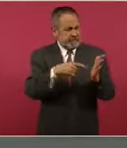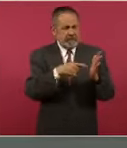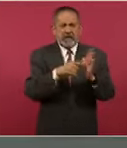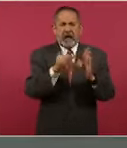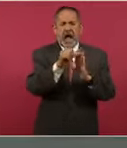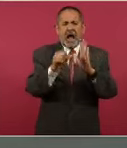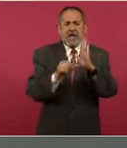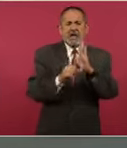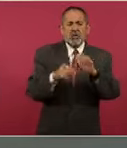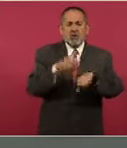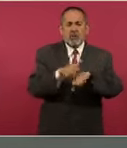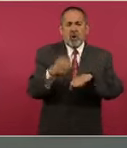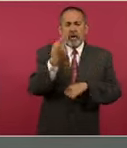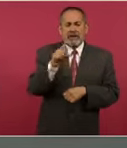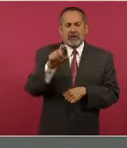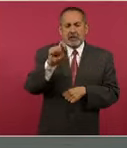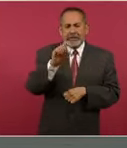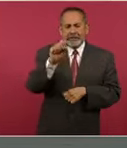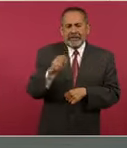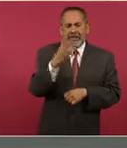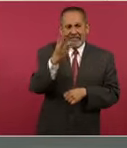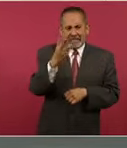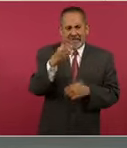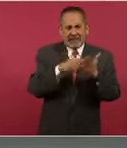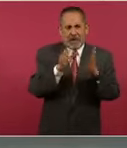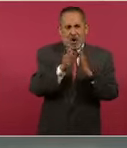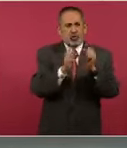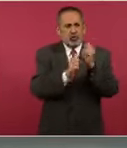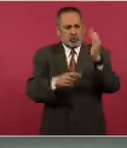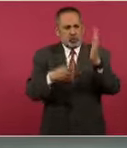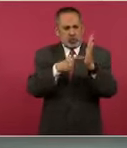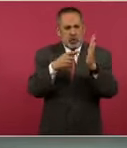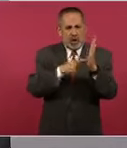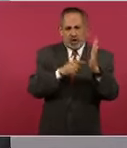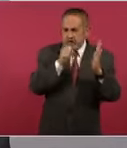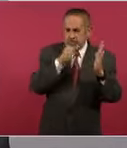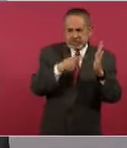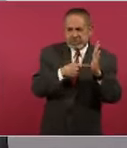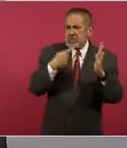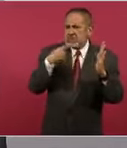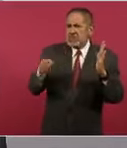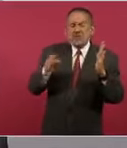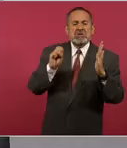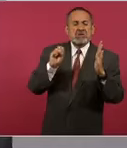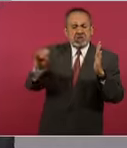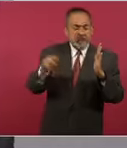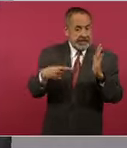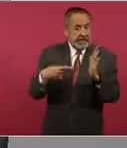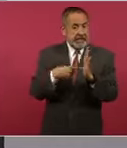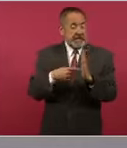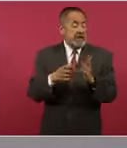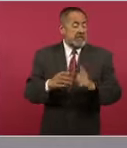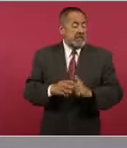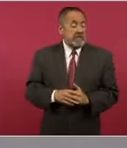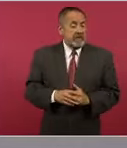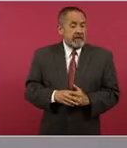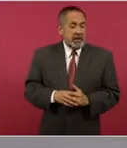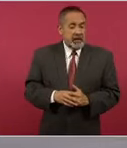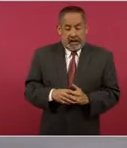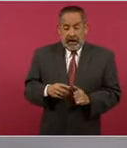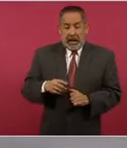artículo 123 de la Constitución. Desde el inicio de